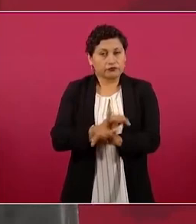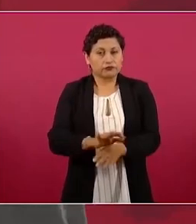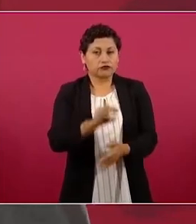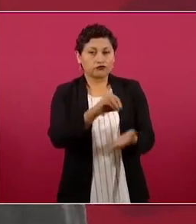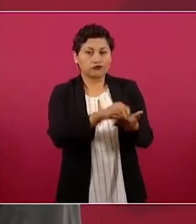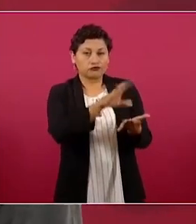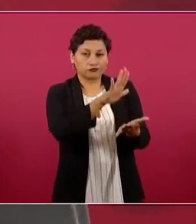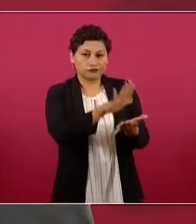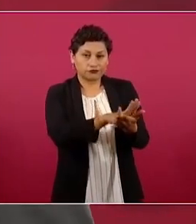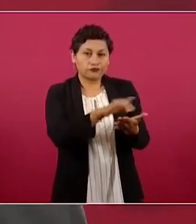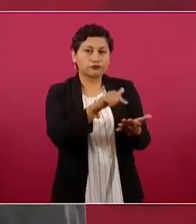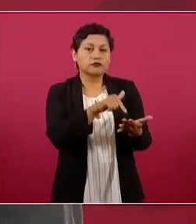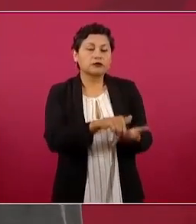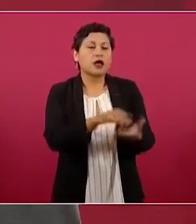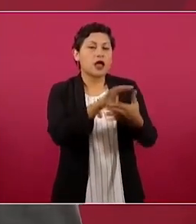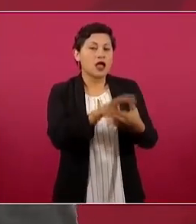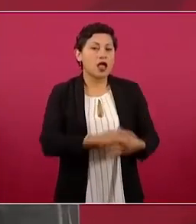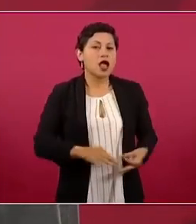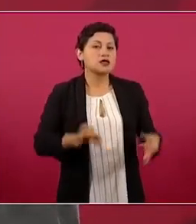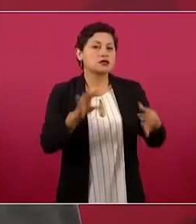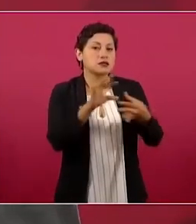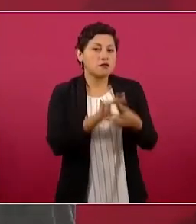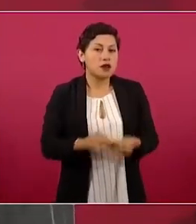el cómo fueron